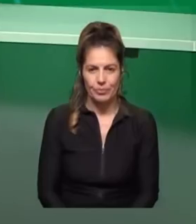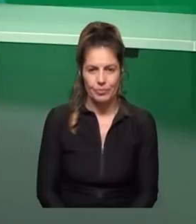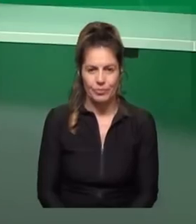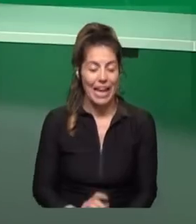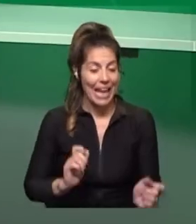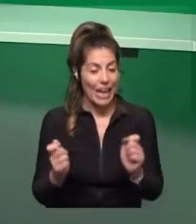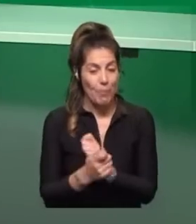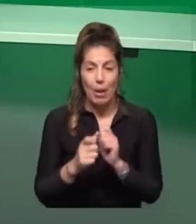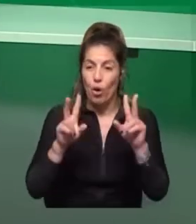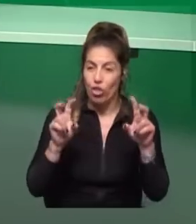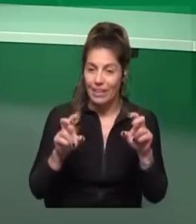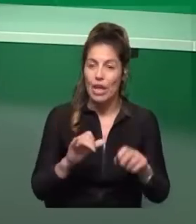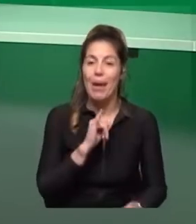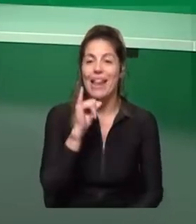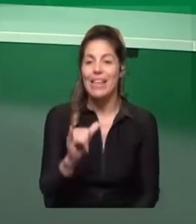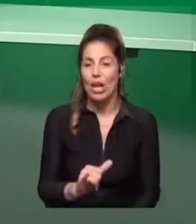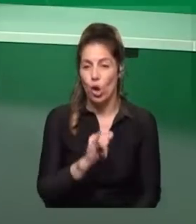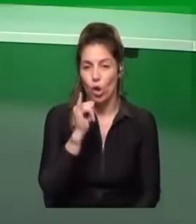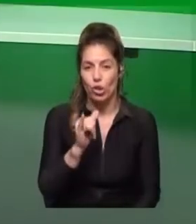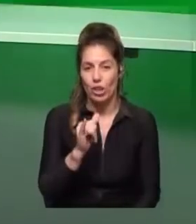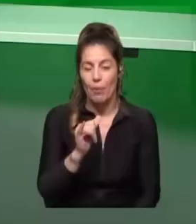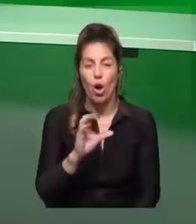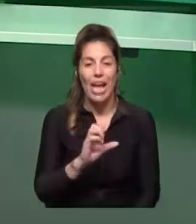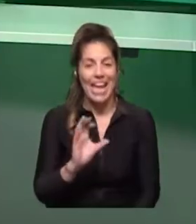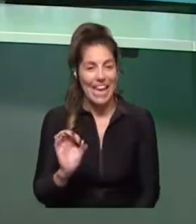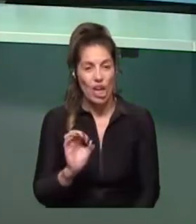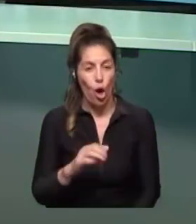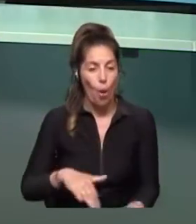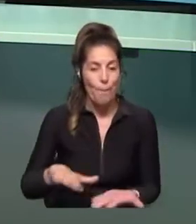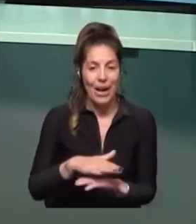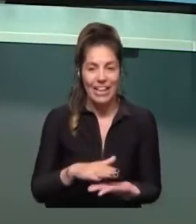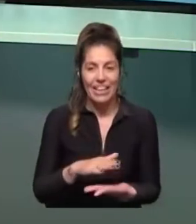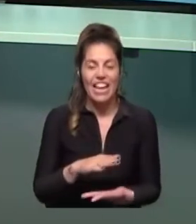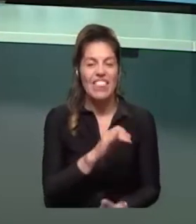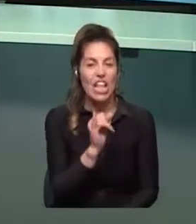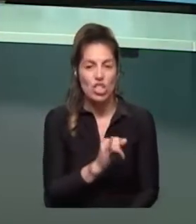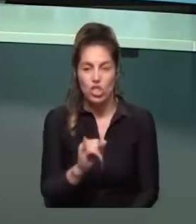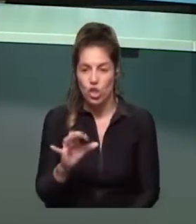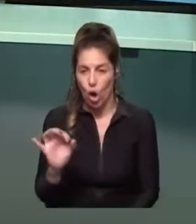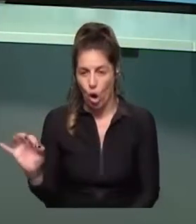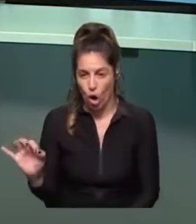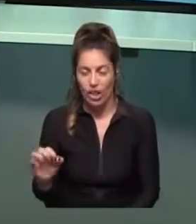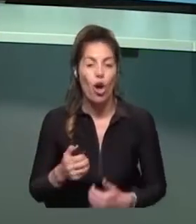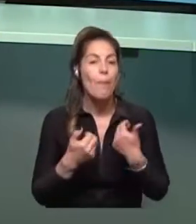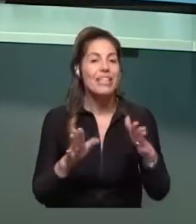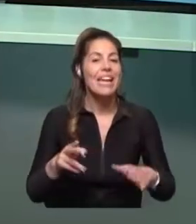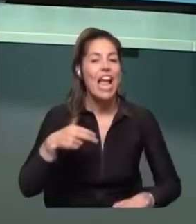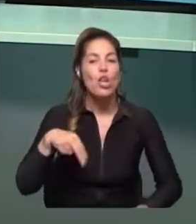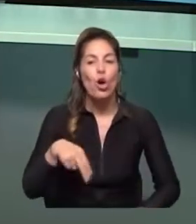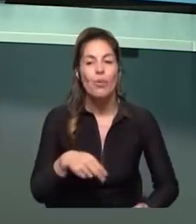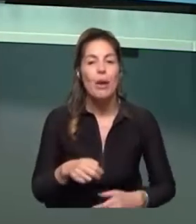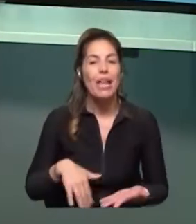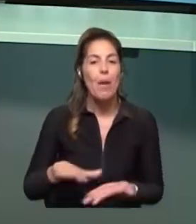cambiamos de tema les contamos que el ecoparque zoológico de Villa Dolores se inaugurará en noviembre y será un espacio